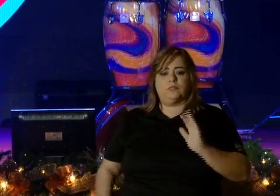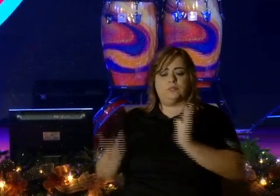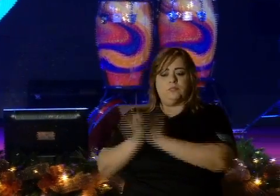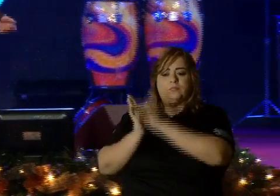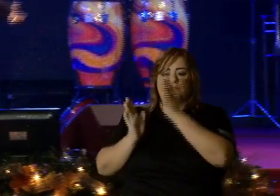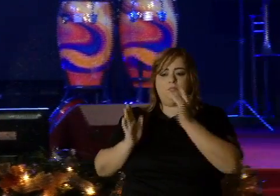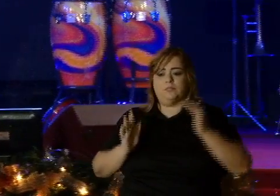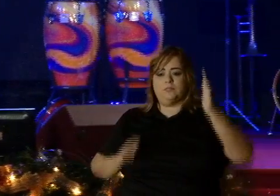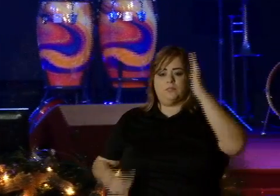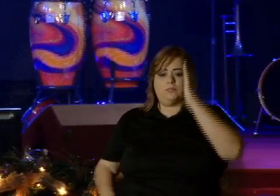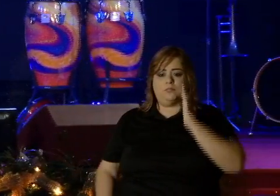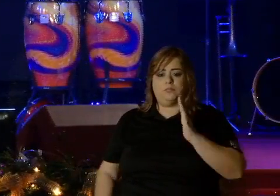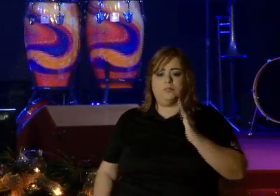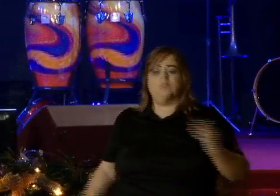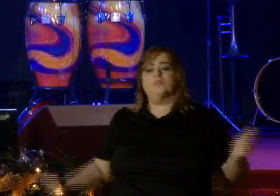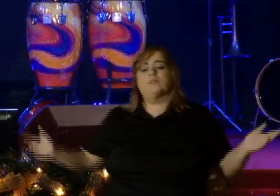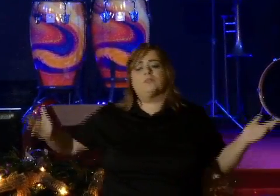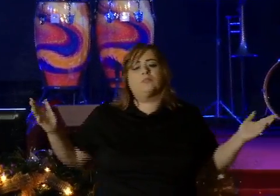gloria.